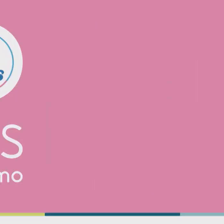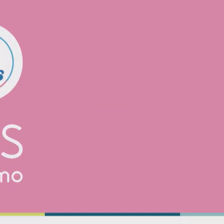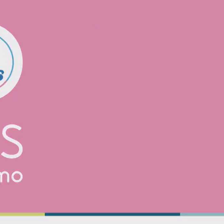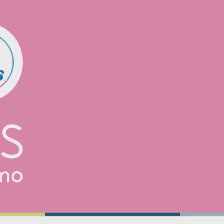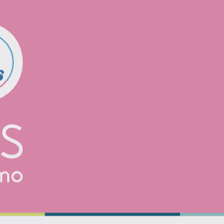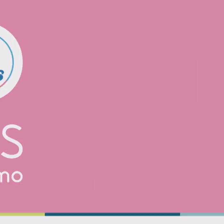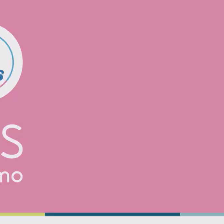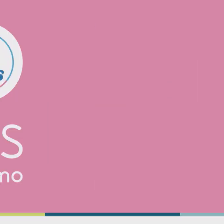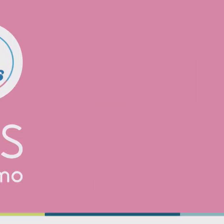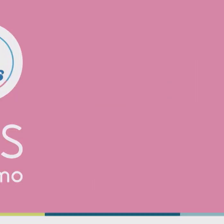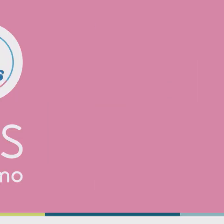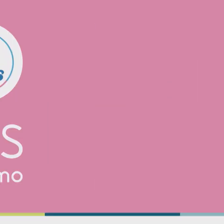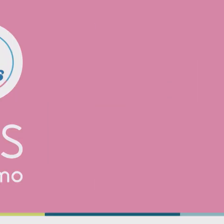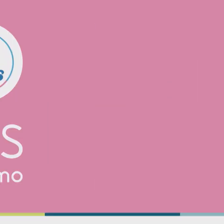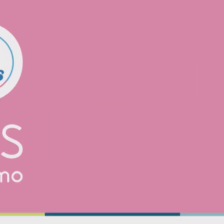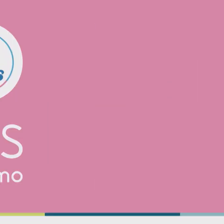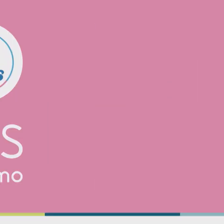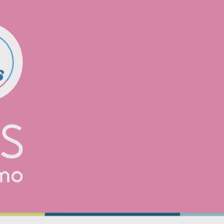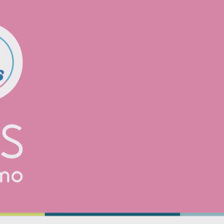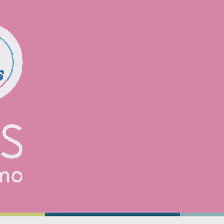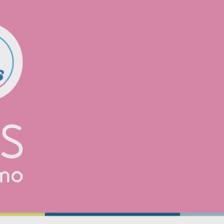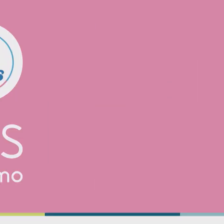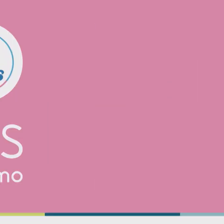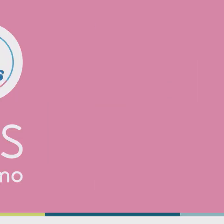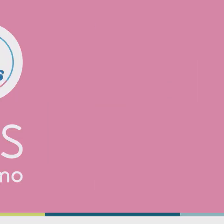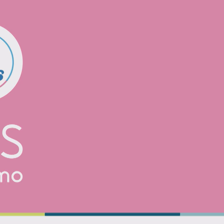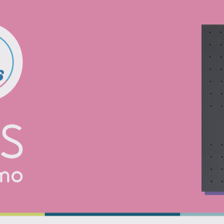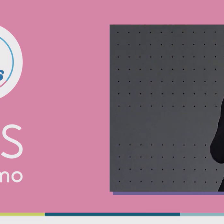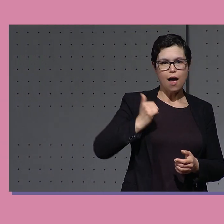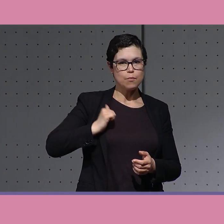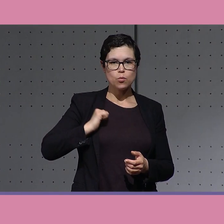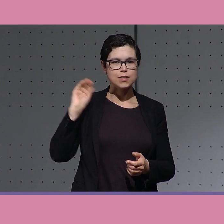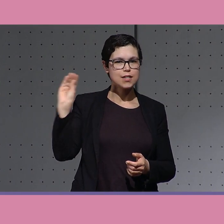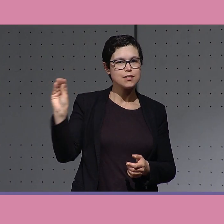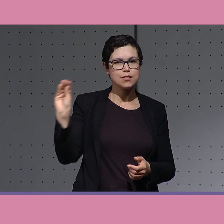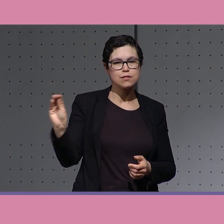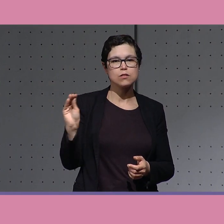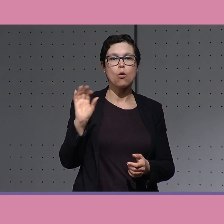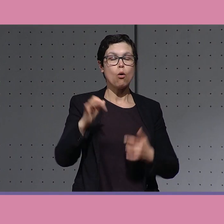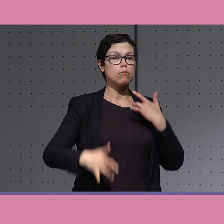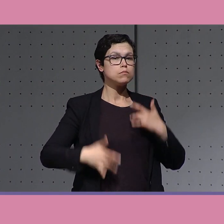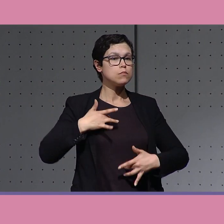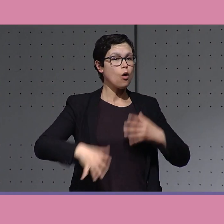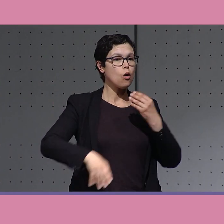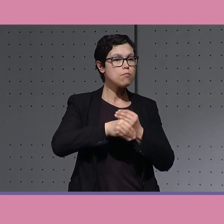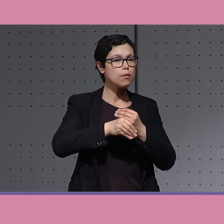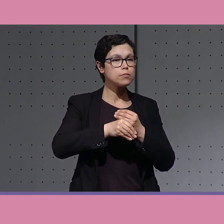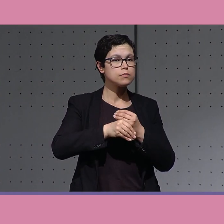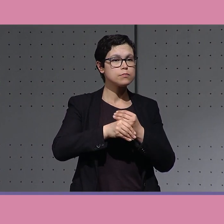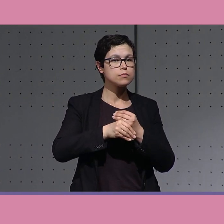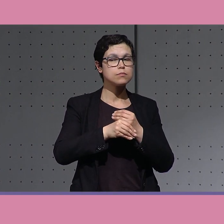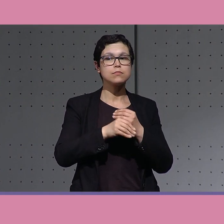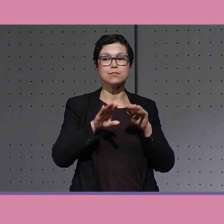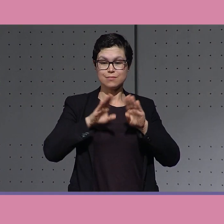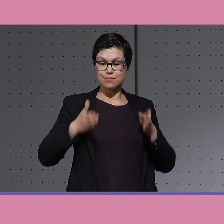algo respecto a la genética, dudas que uno pueda tener, es el mejor momento de plantearlas, o de comorbilidades. Comentábamos antes de empezar